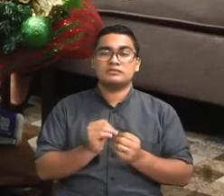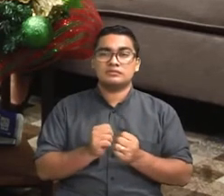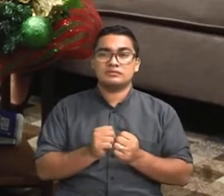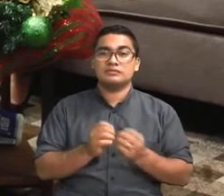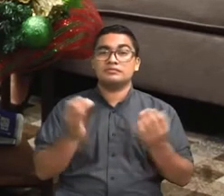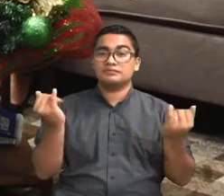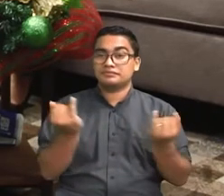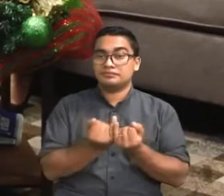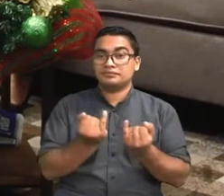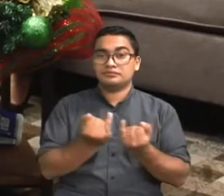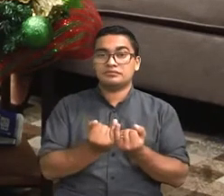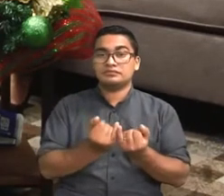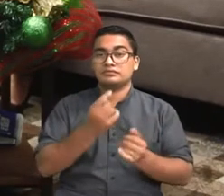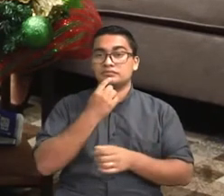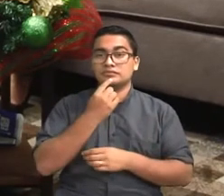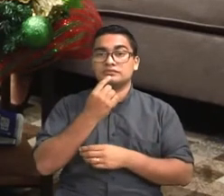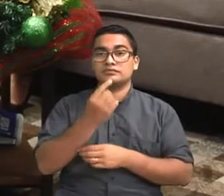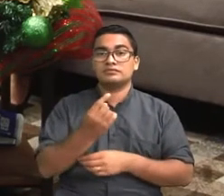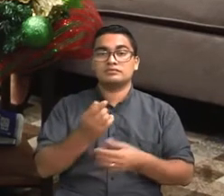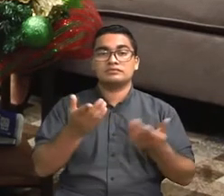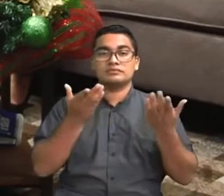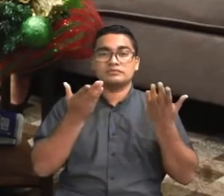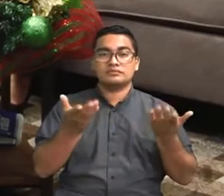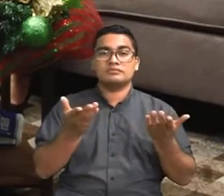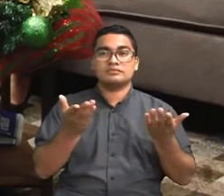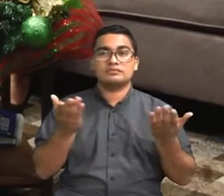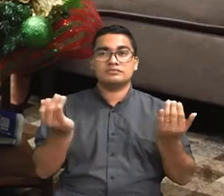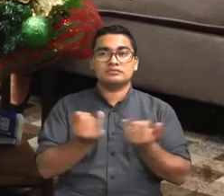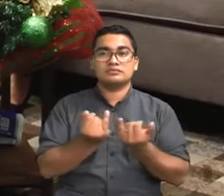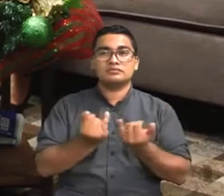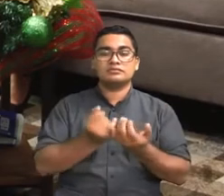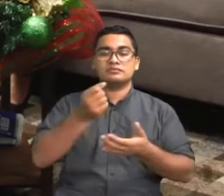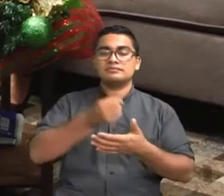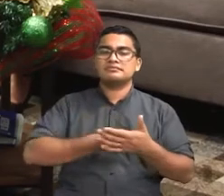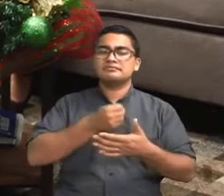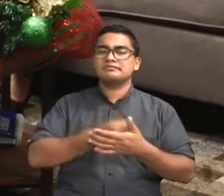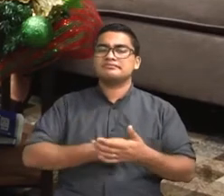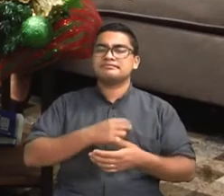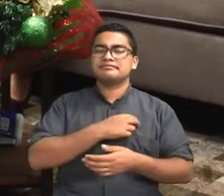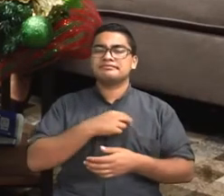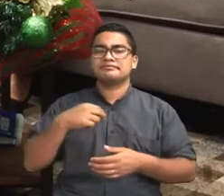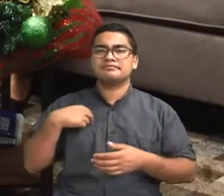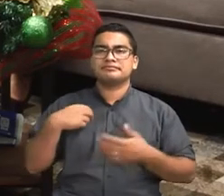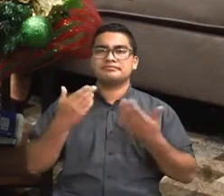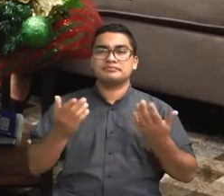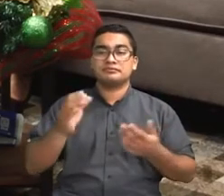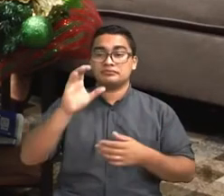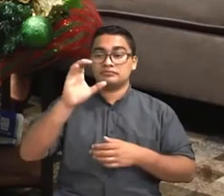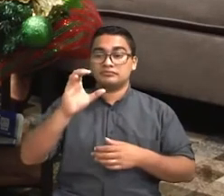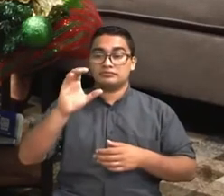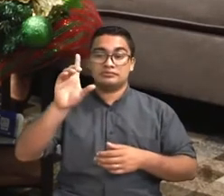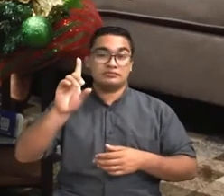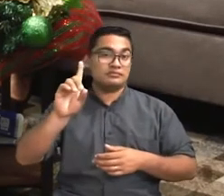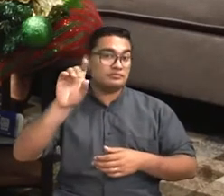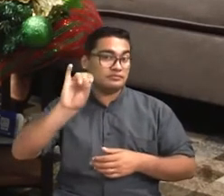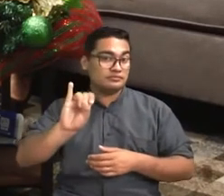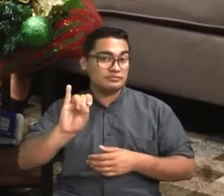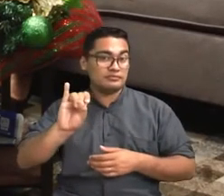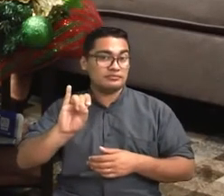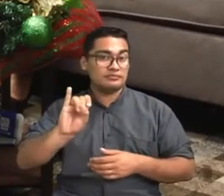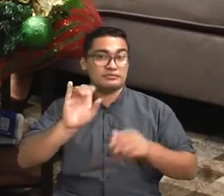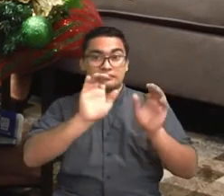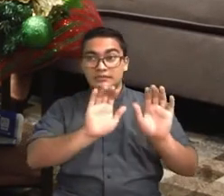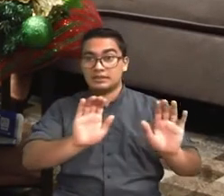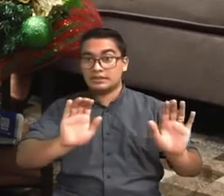decíamos también que parte de todo este esfuerzo que se viene haciendo están los CDI, los niños que están también